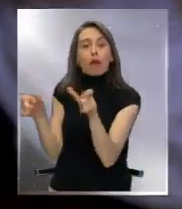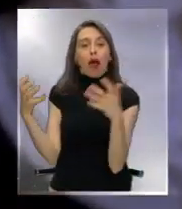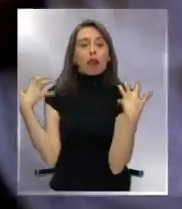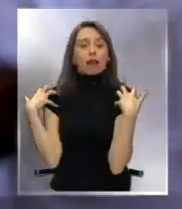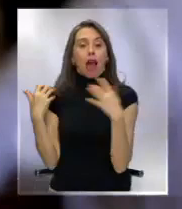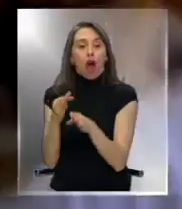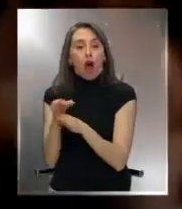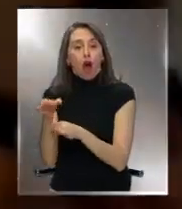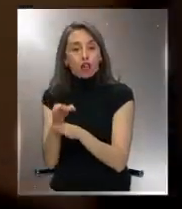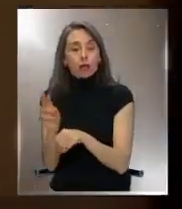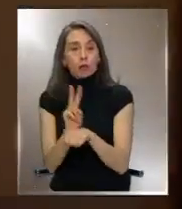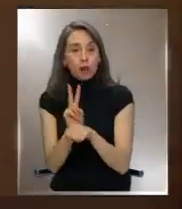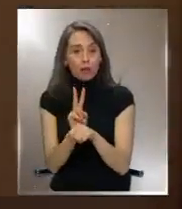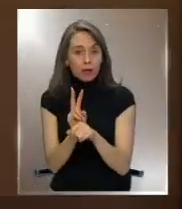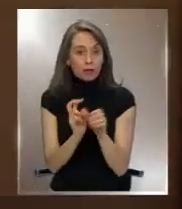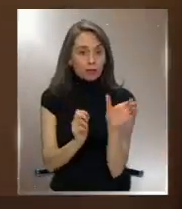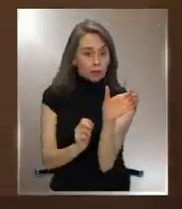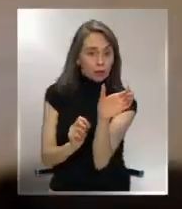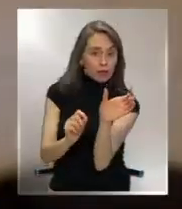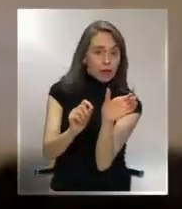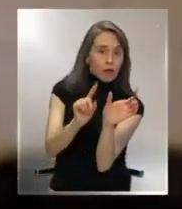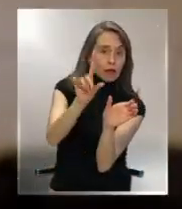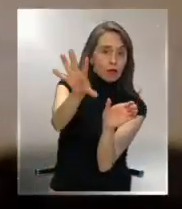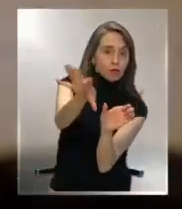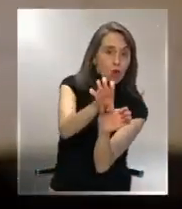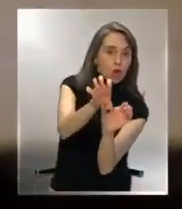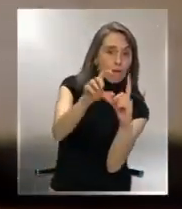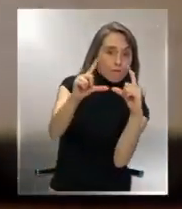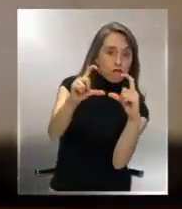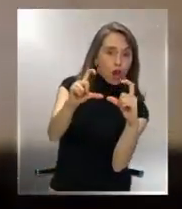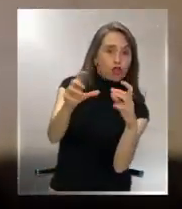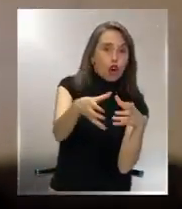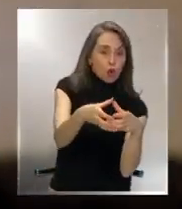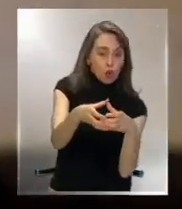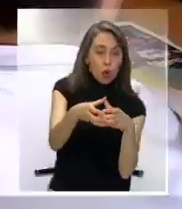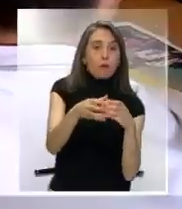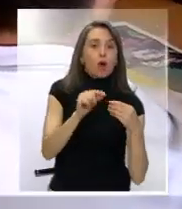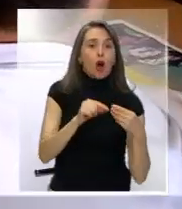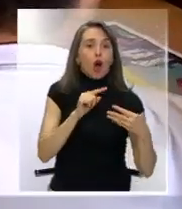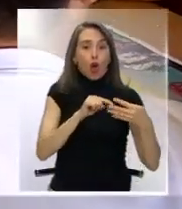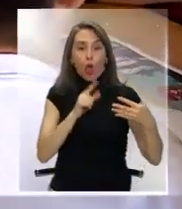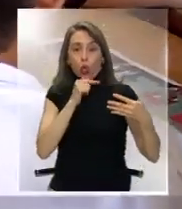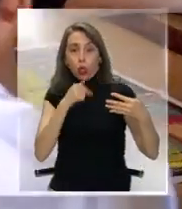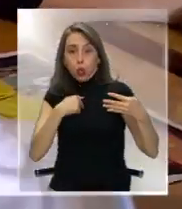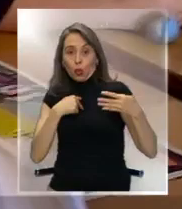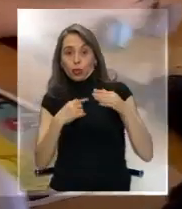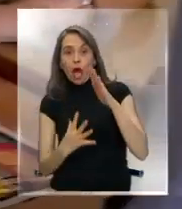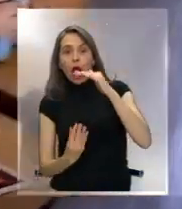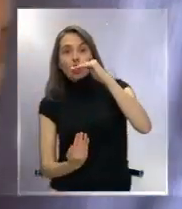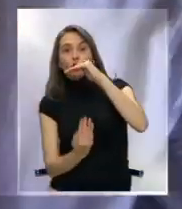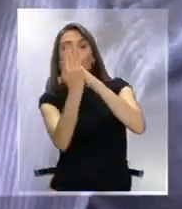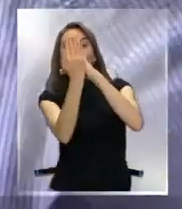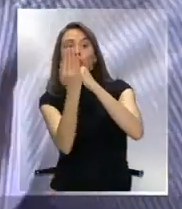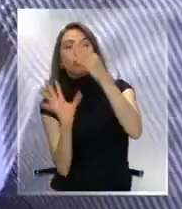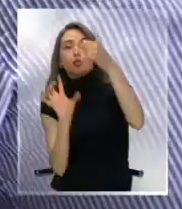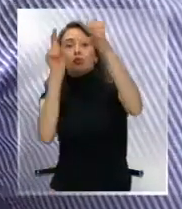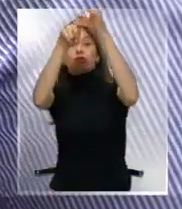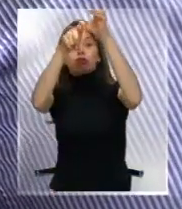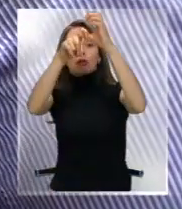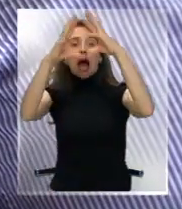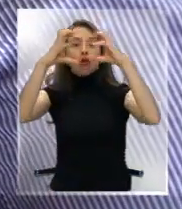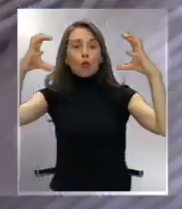El profesor saca una foto del grupo y sube sus inquietudes a la nube. El orientador, por su parte, acude de